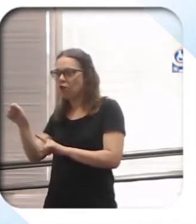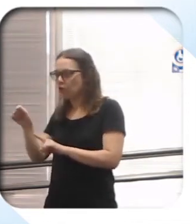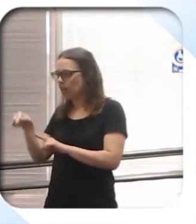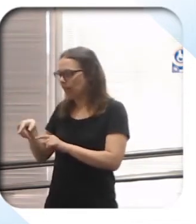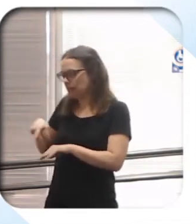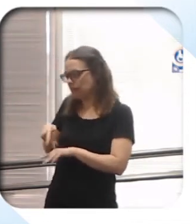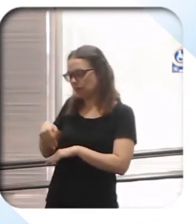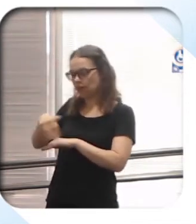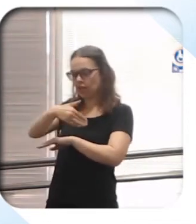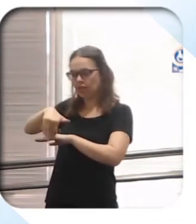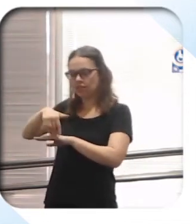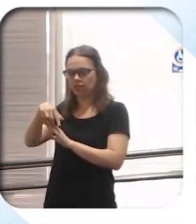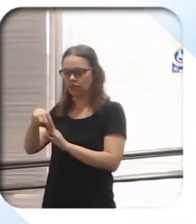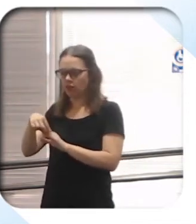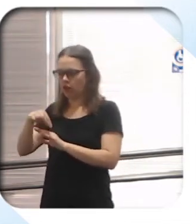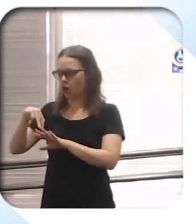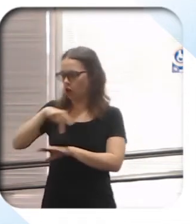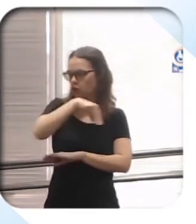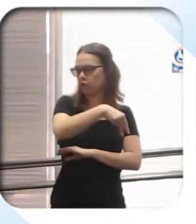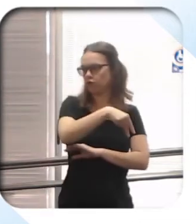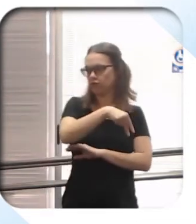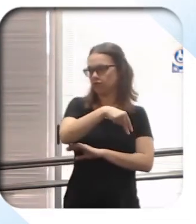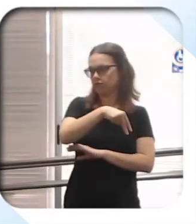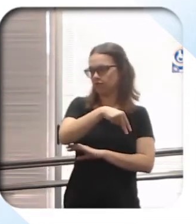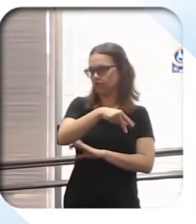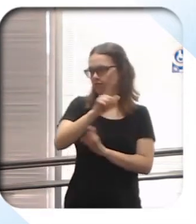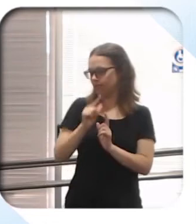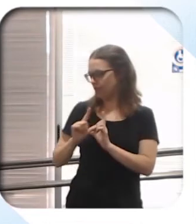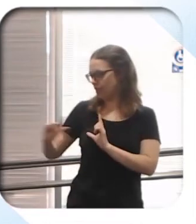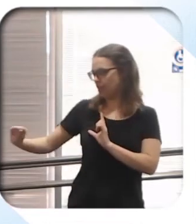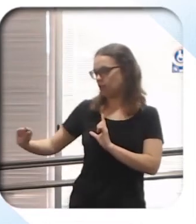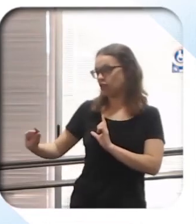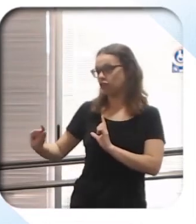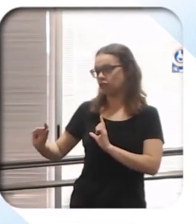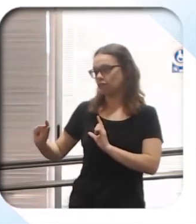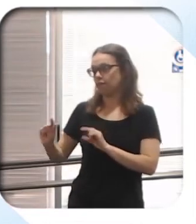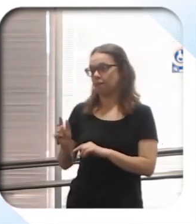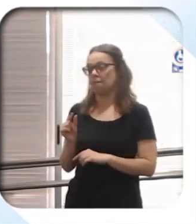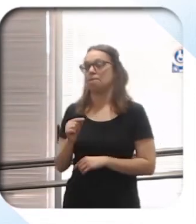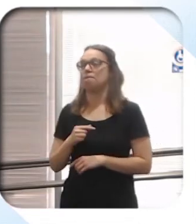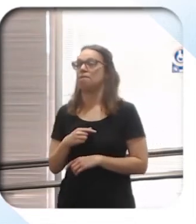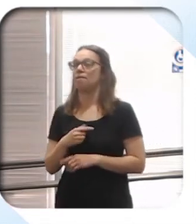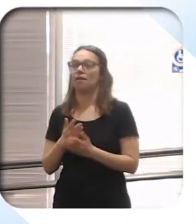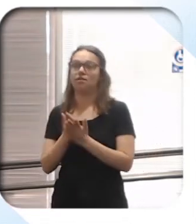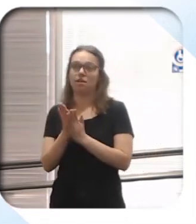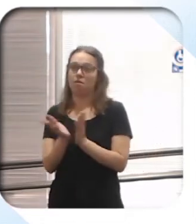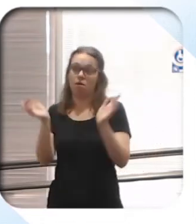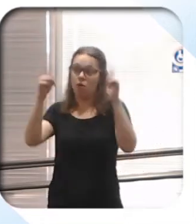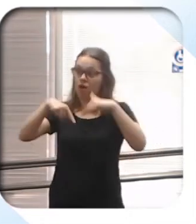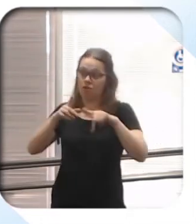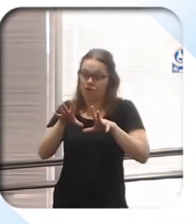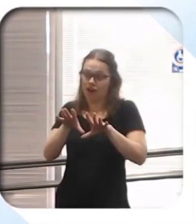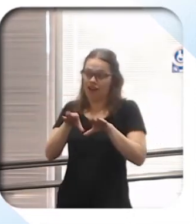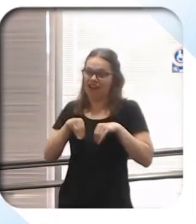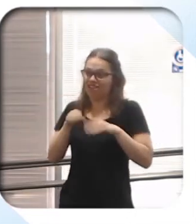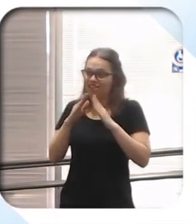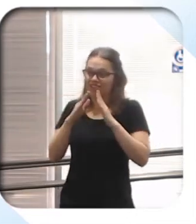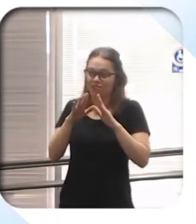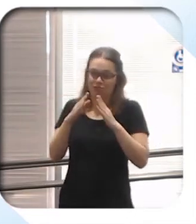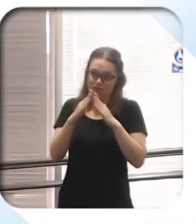¿no? Hace muy pocos meses volví, porque vuelvo siempre a ver a mis padres, que por suerte siguen